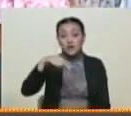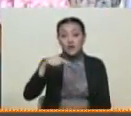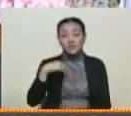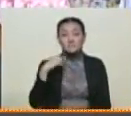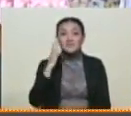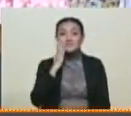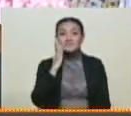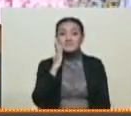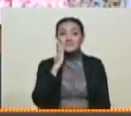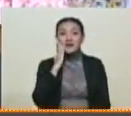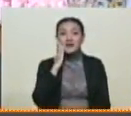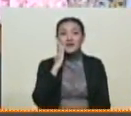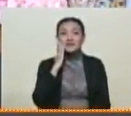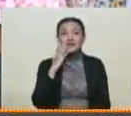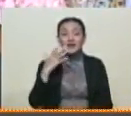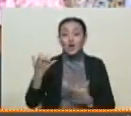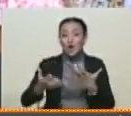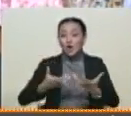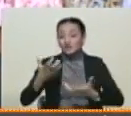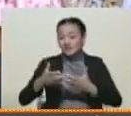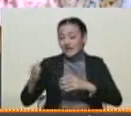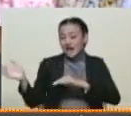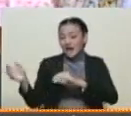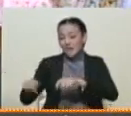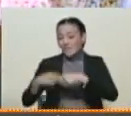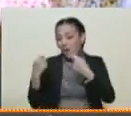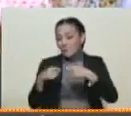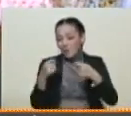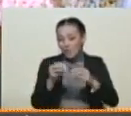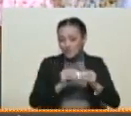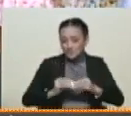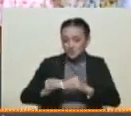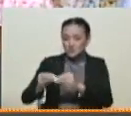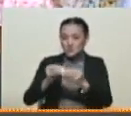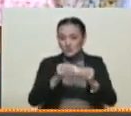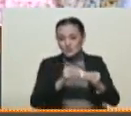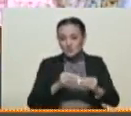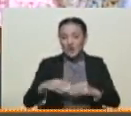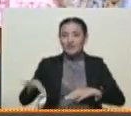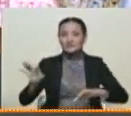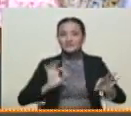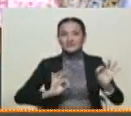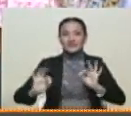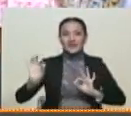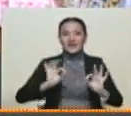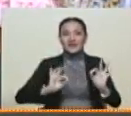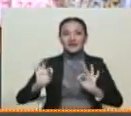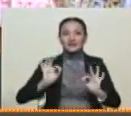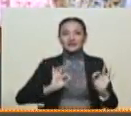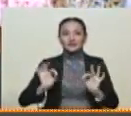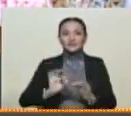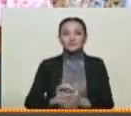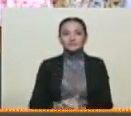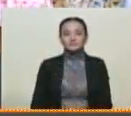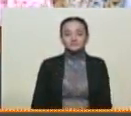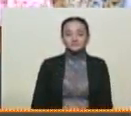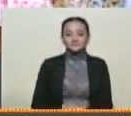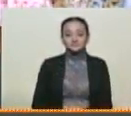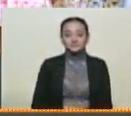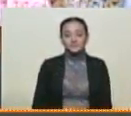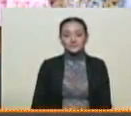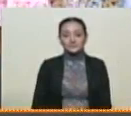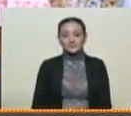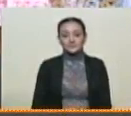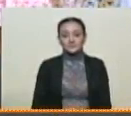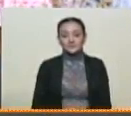madre tumbando la cocina y creando la cámara negra del teatro. Quiero pedirles que se vengan